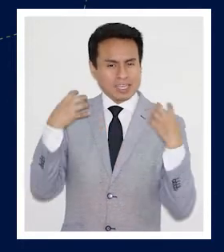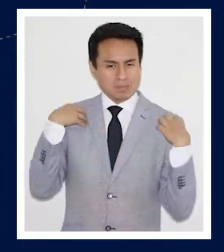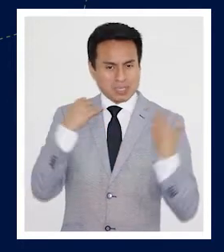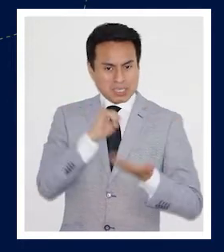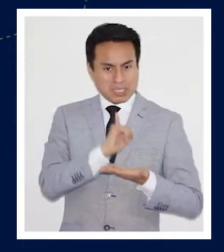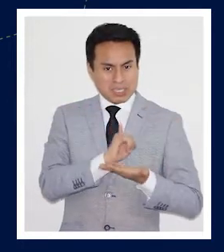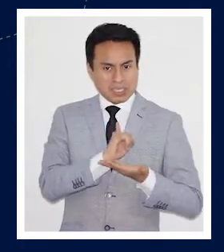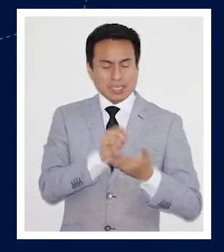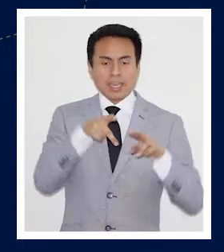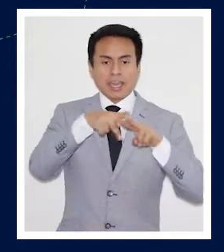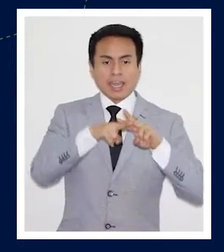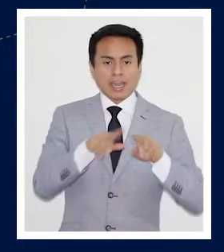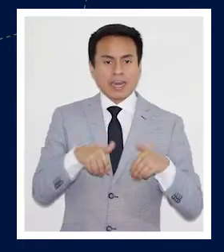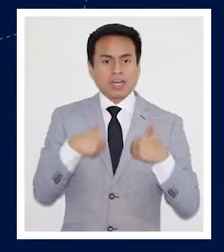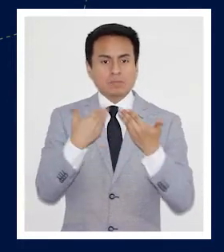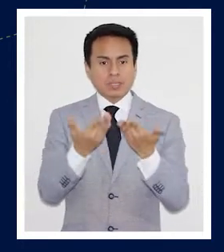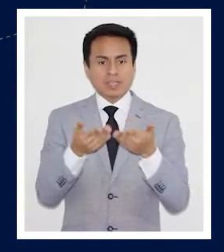academia